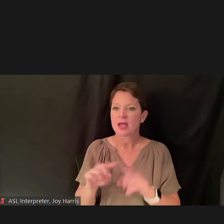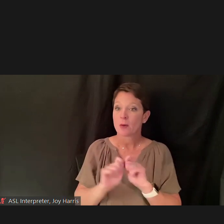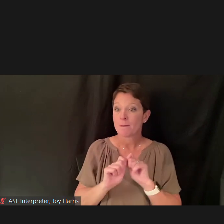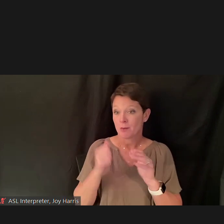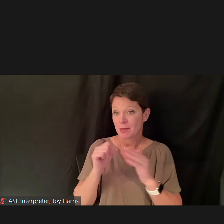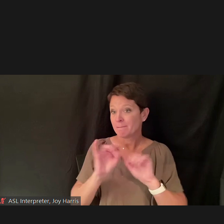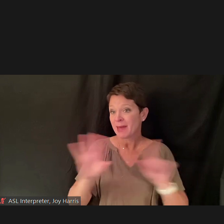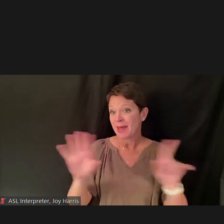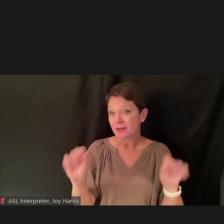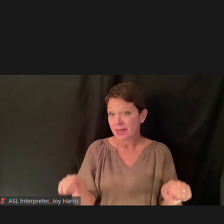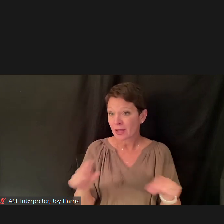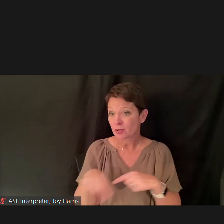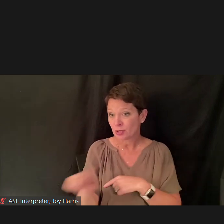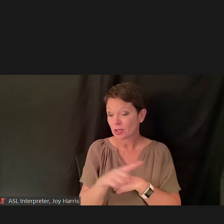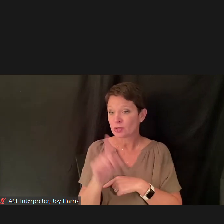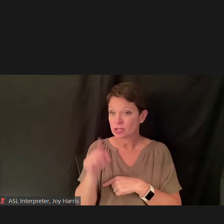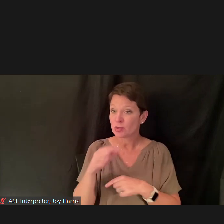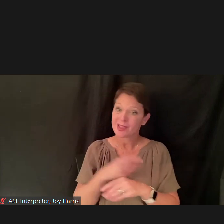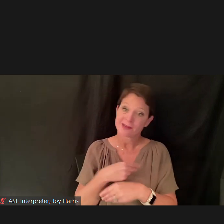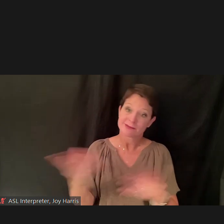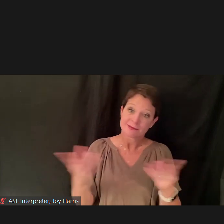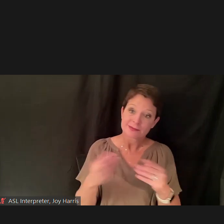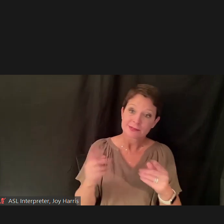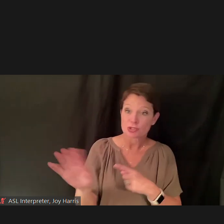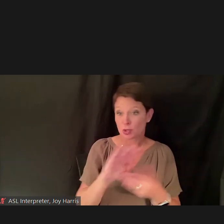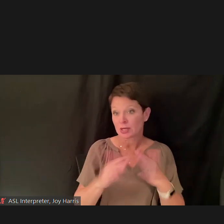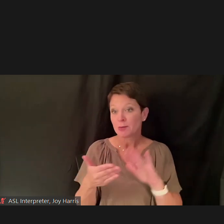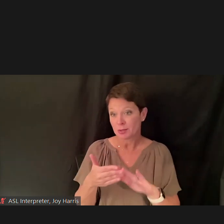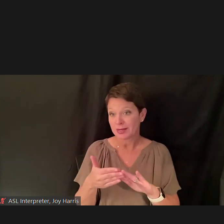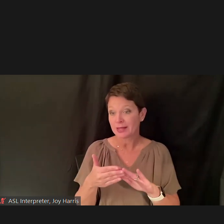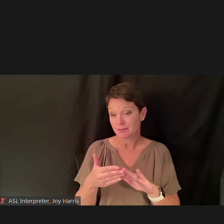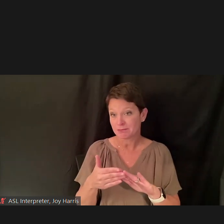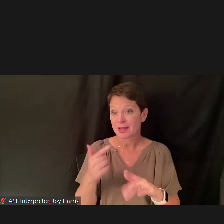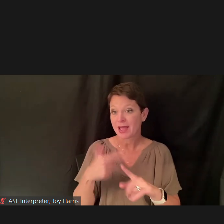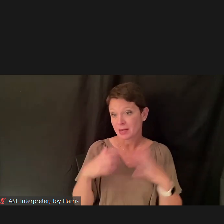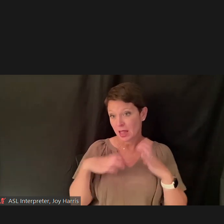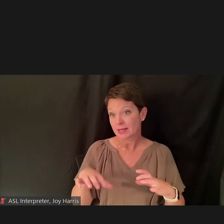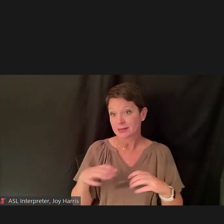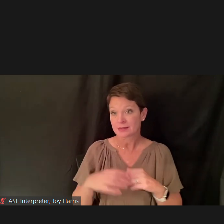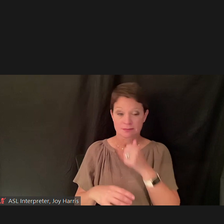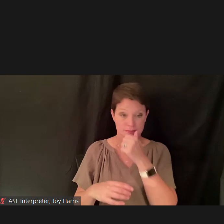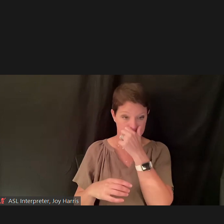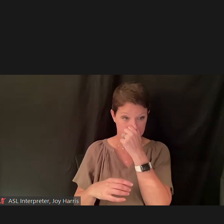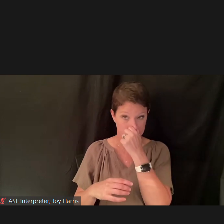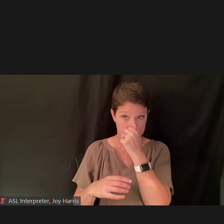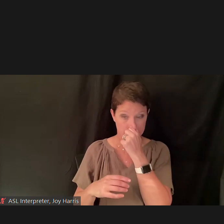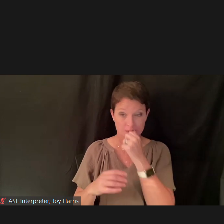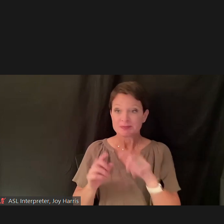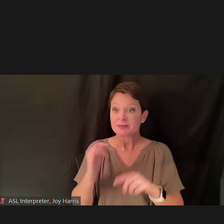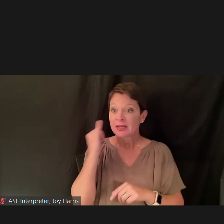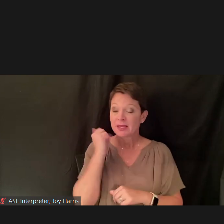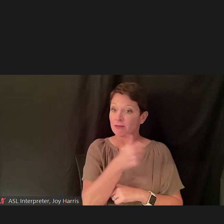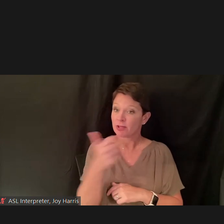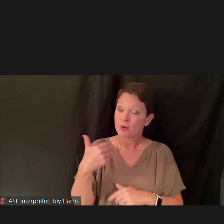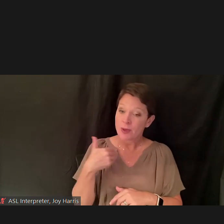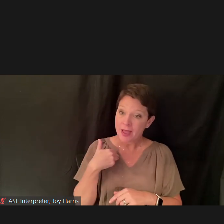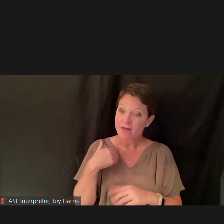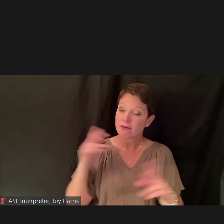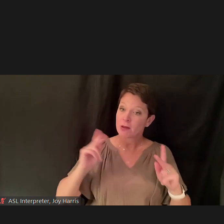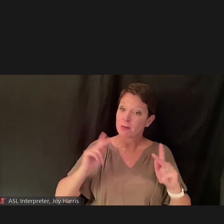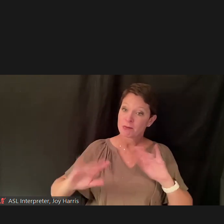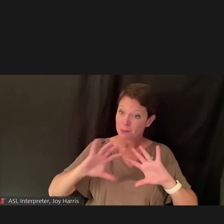Lo puede encontrar en PHP Materials y lo puede compartir con su comunidad de